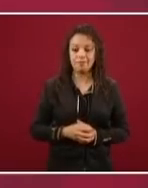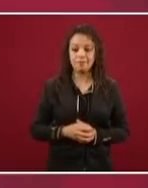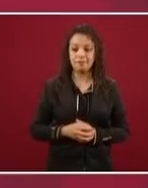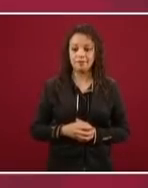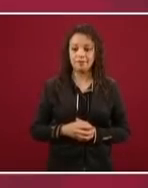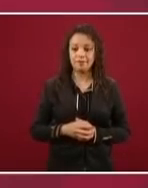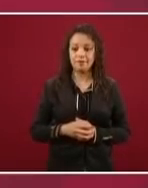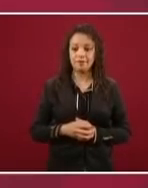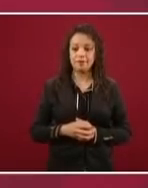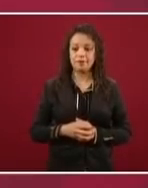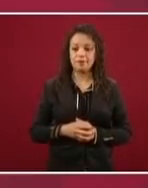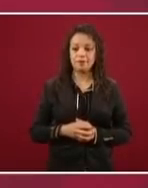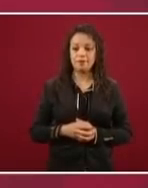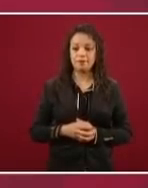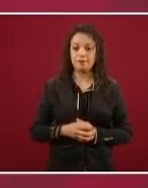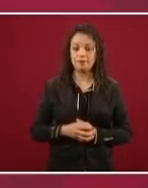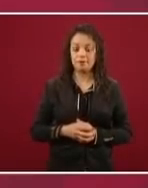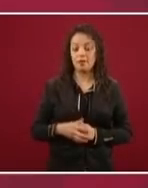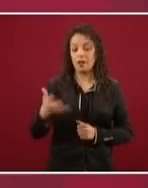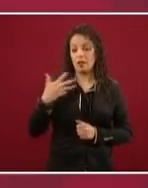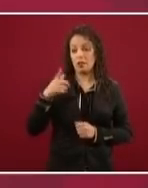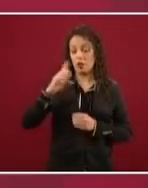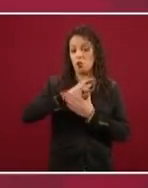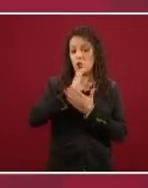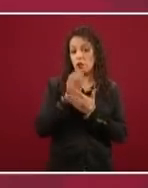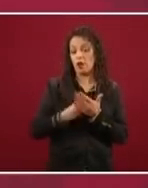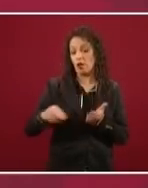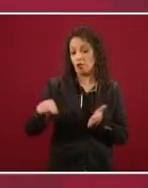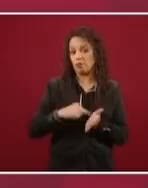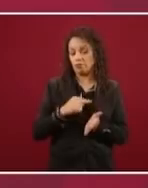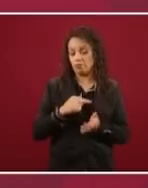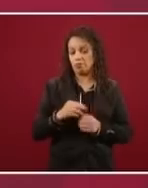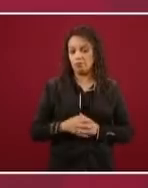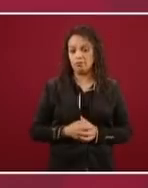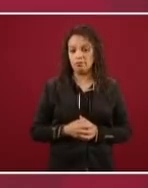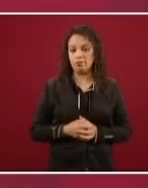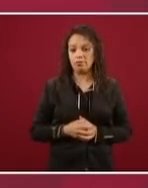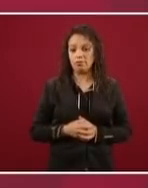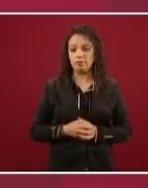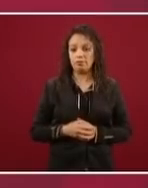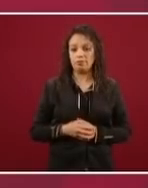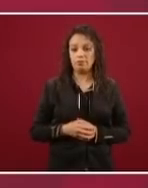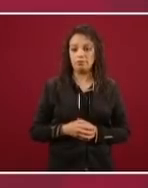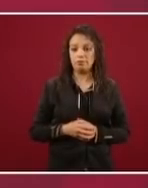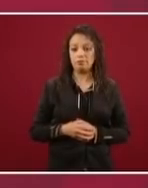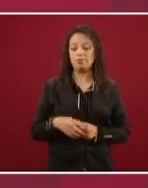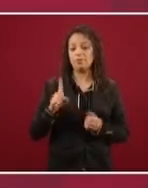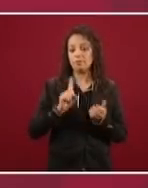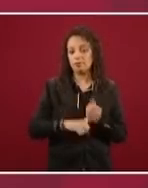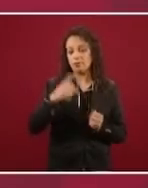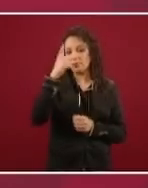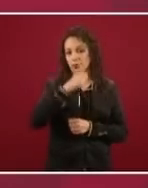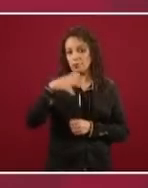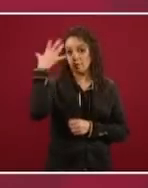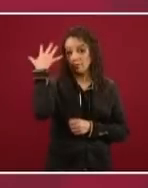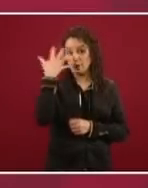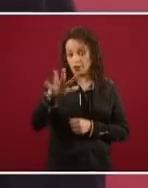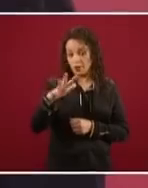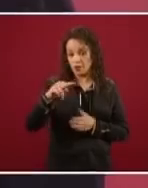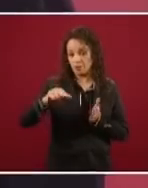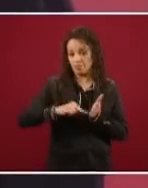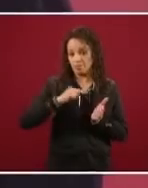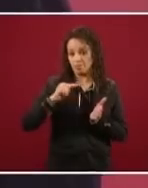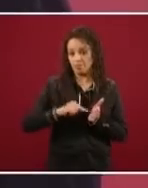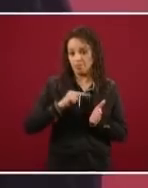que tiene un contrato de los 110 contratos que se